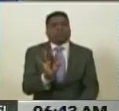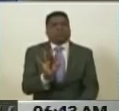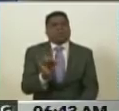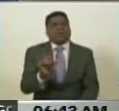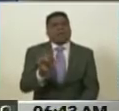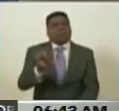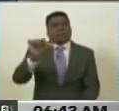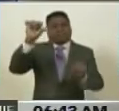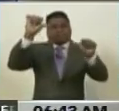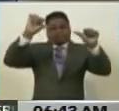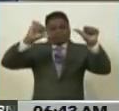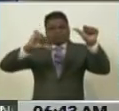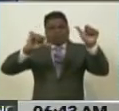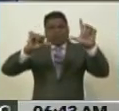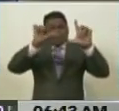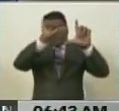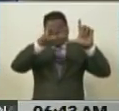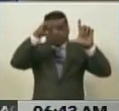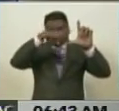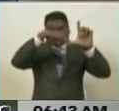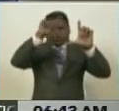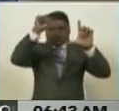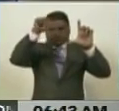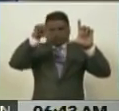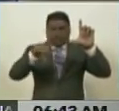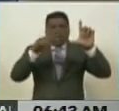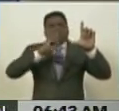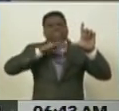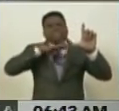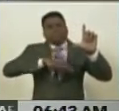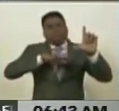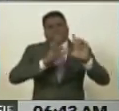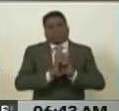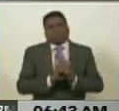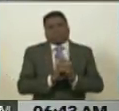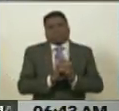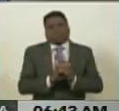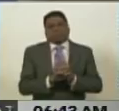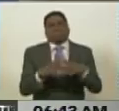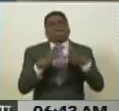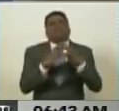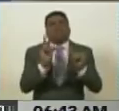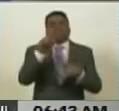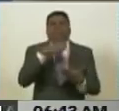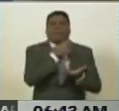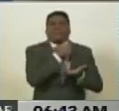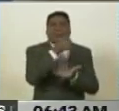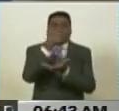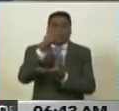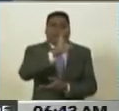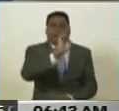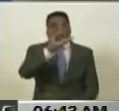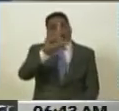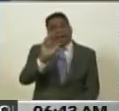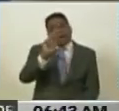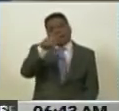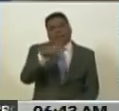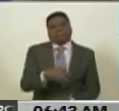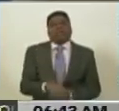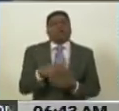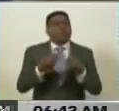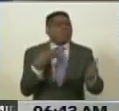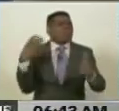presidente anuncia más de 9,000 millones de bolívares para la producción que está ligada también con los club. Eh, ¿cómo cómo se